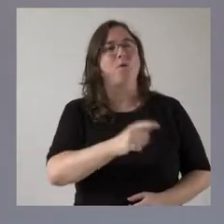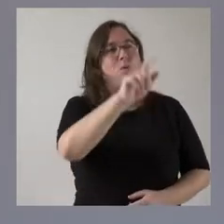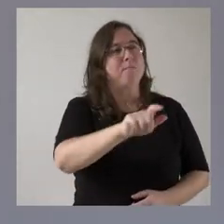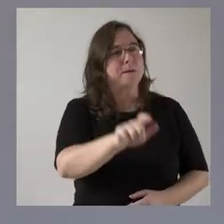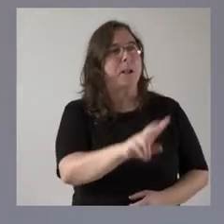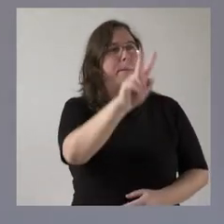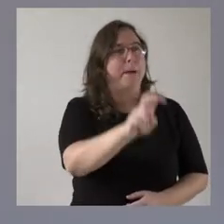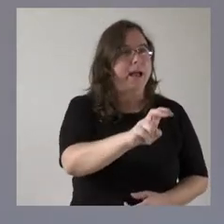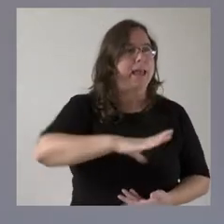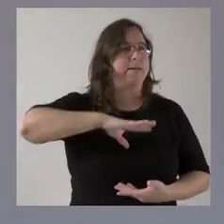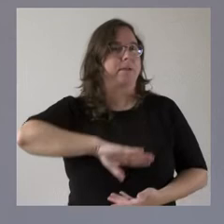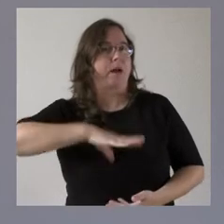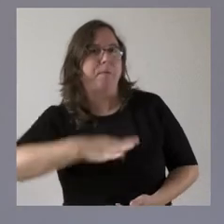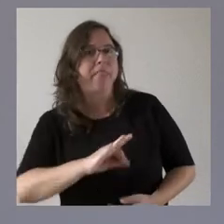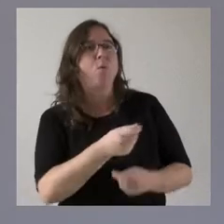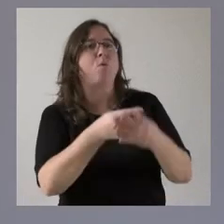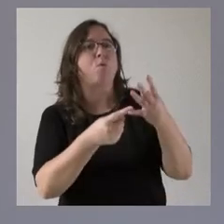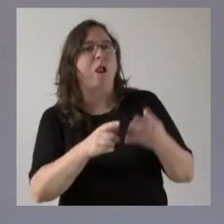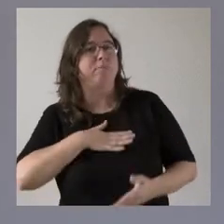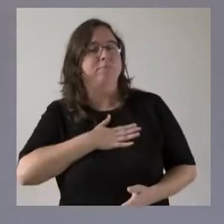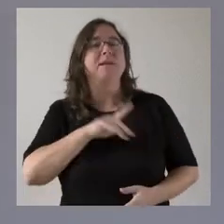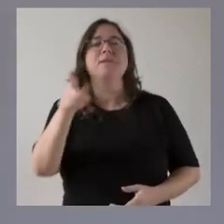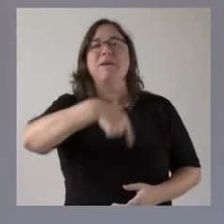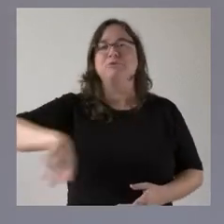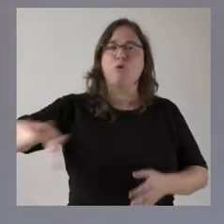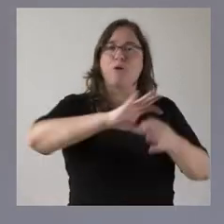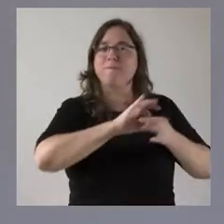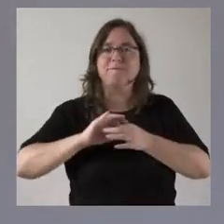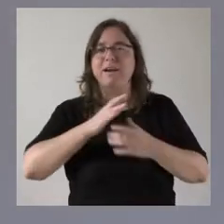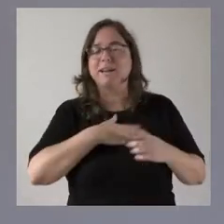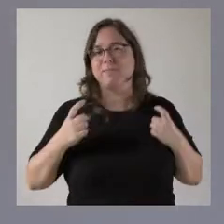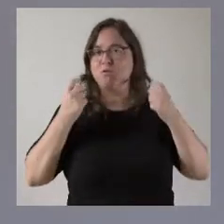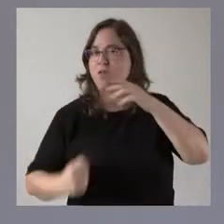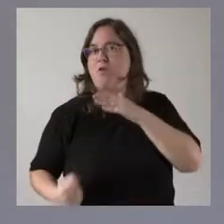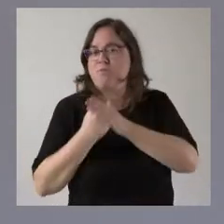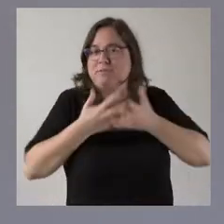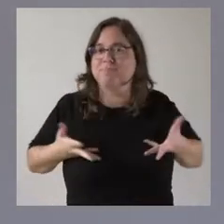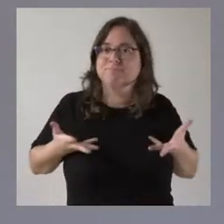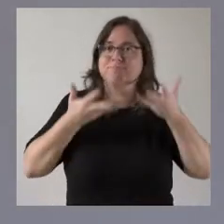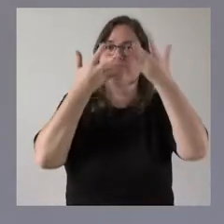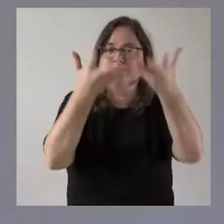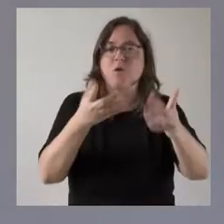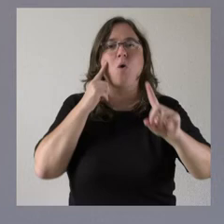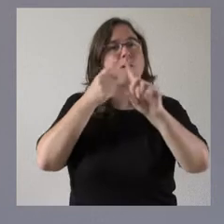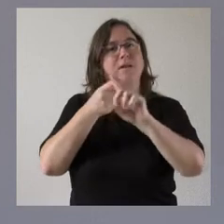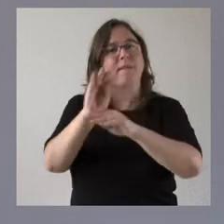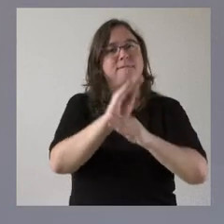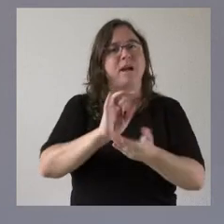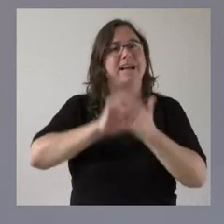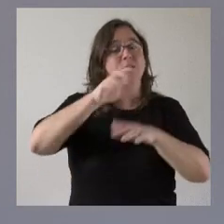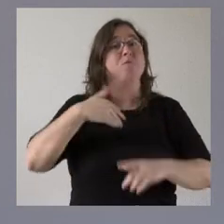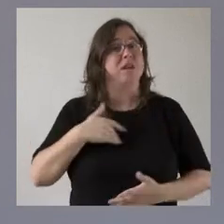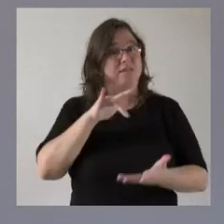de las personas que formamos parte de este gobierno y de la vocación de todos de dar lo mejor de nosotros mismos para Castilla y León en el momento que también